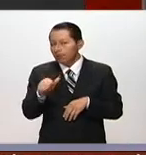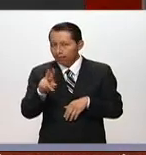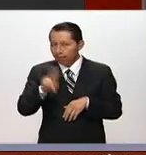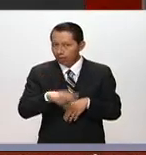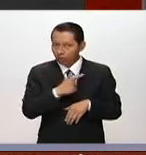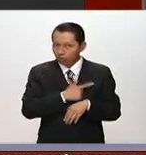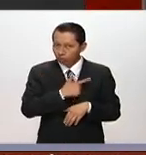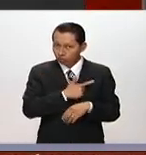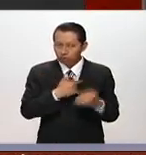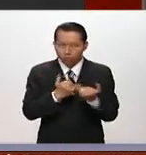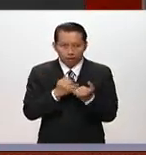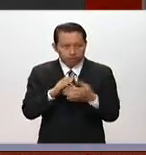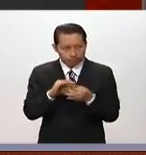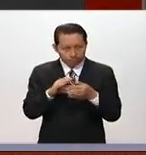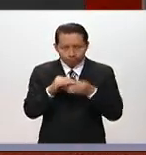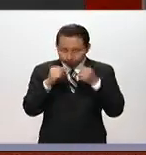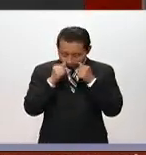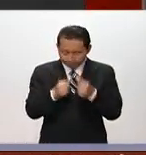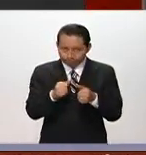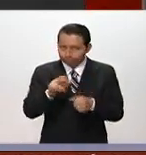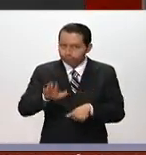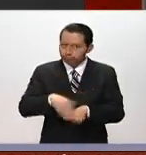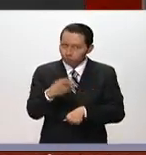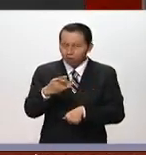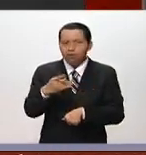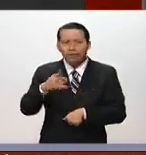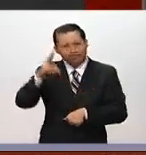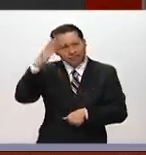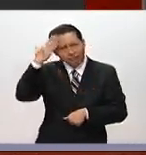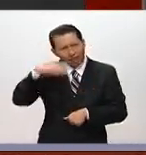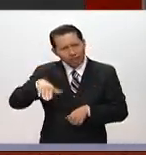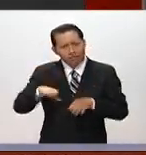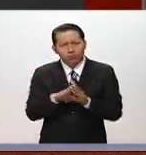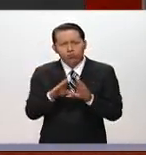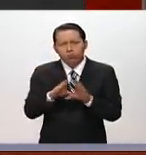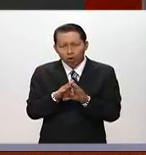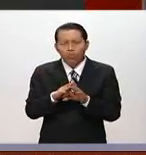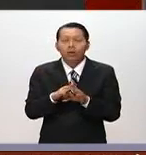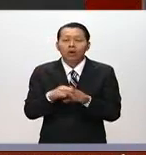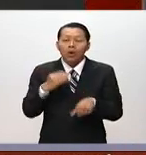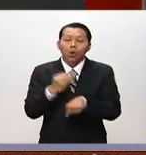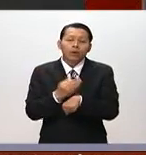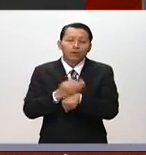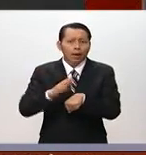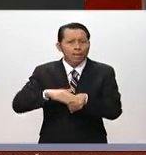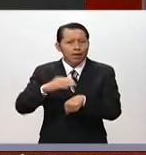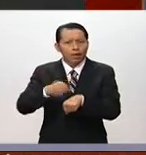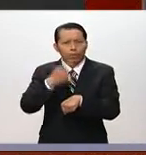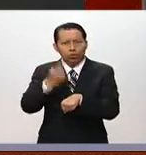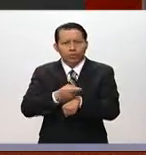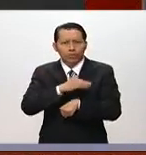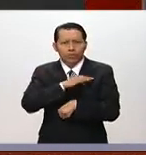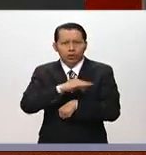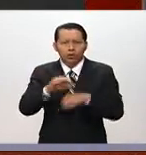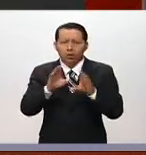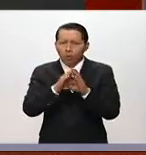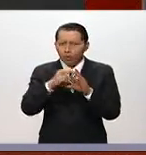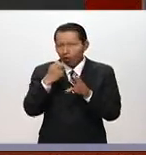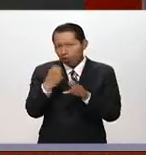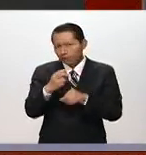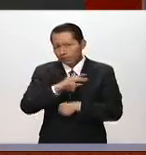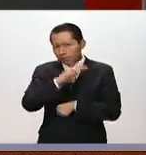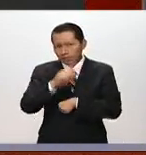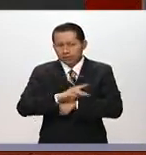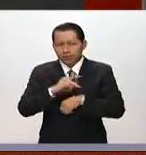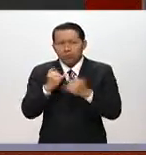mucho gusto escuchar tu testimonio, porque sabemos que hoy más que nunca hay posibilidades de poder emprender en este país,